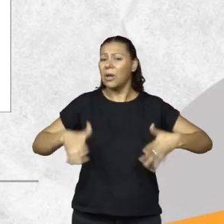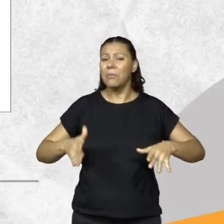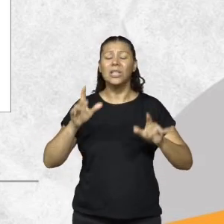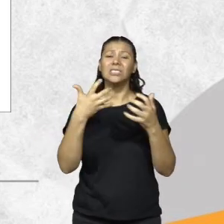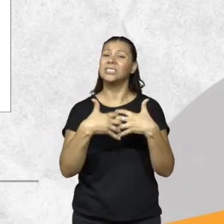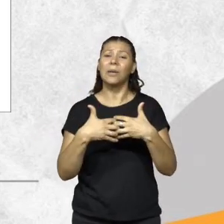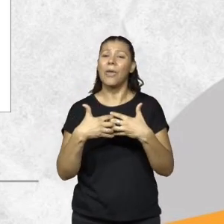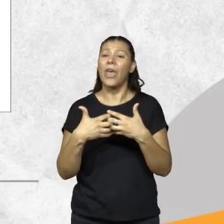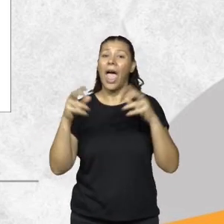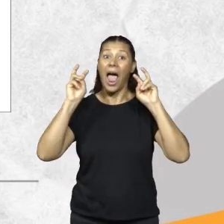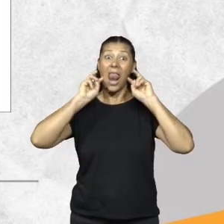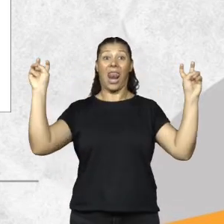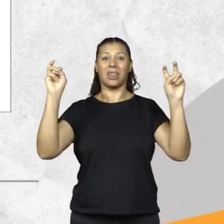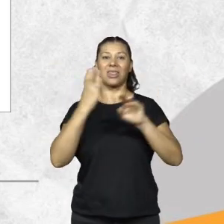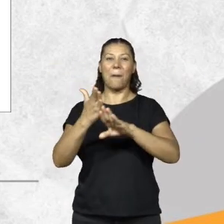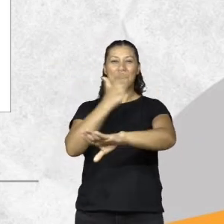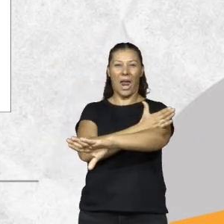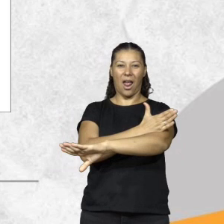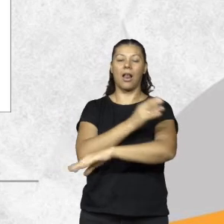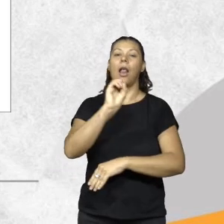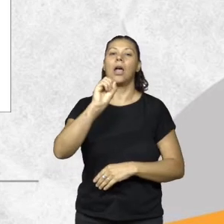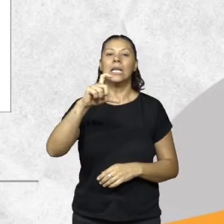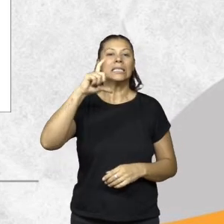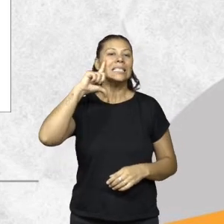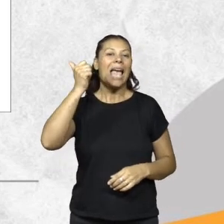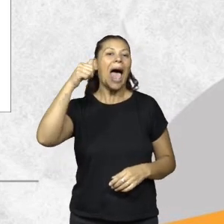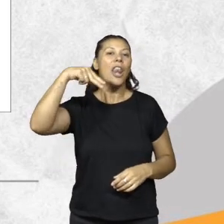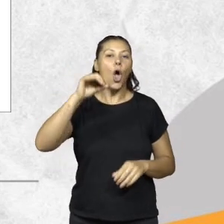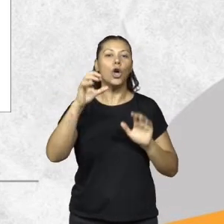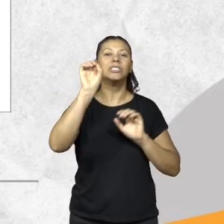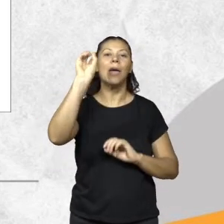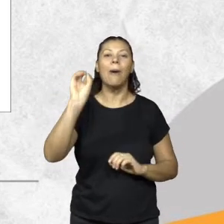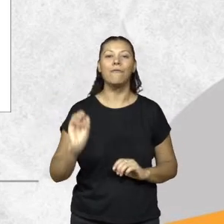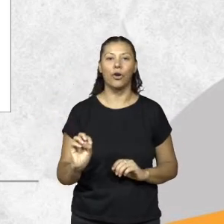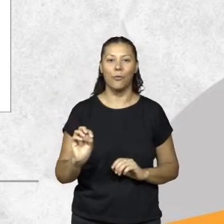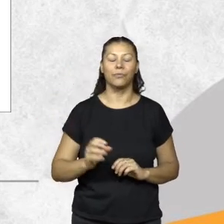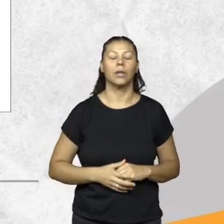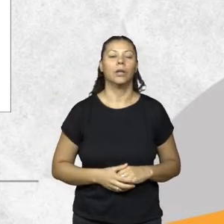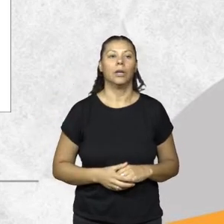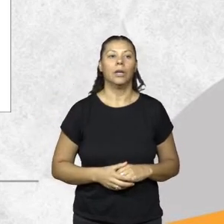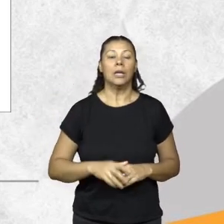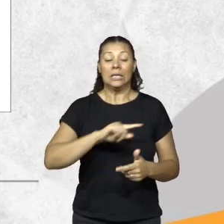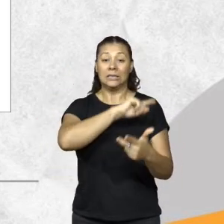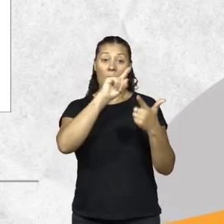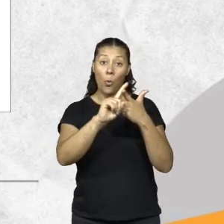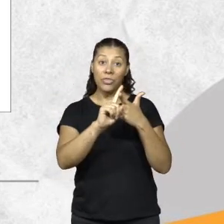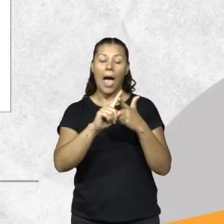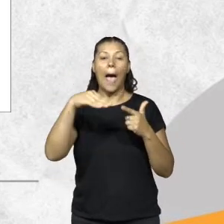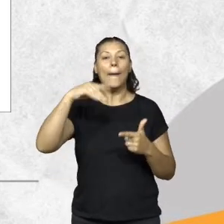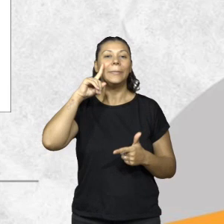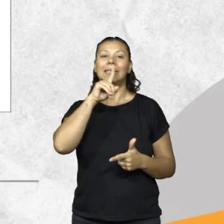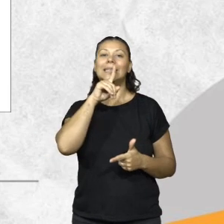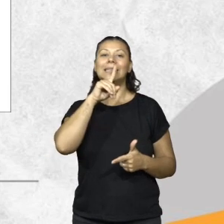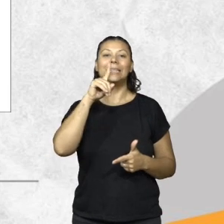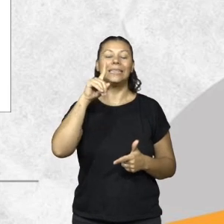conocida popularmente, la conocemos como el cianosemáforo. Una segunda medida que es la mitigación, que